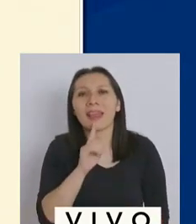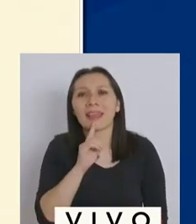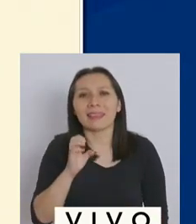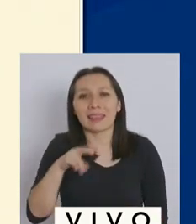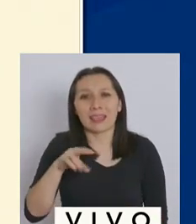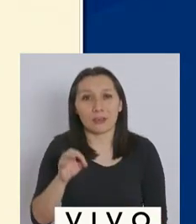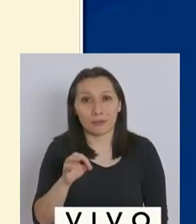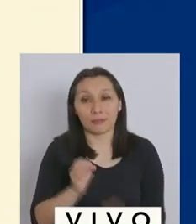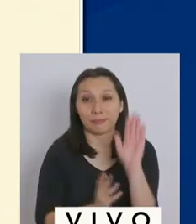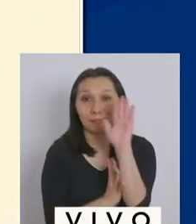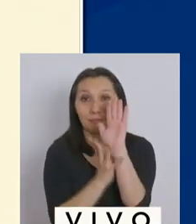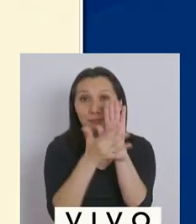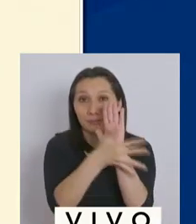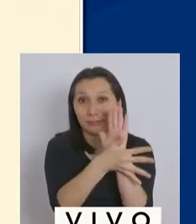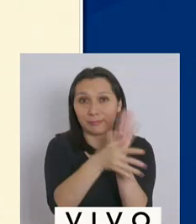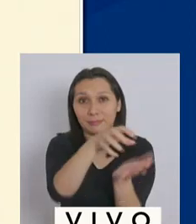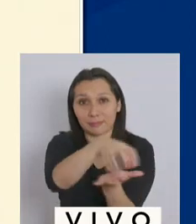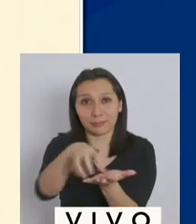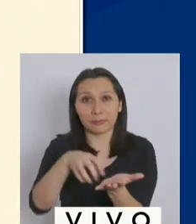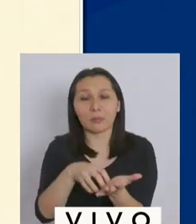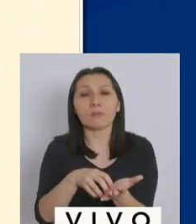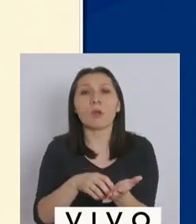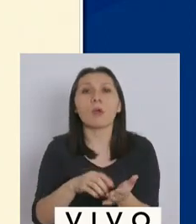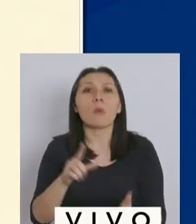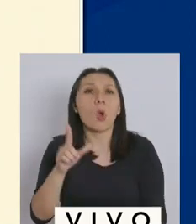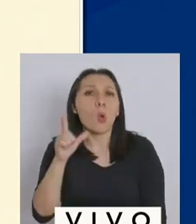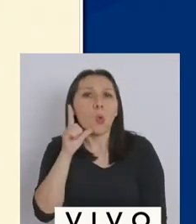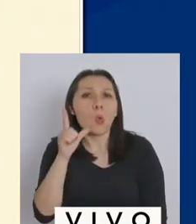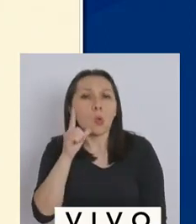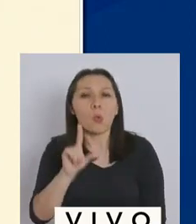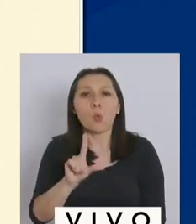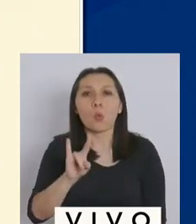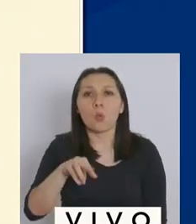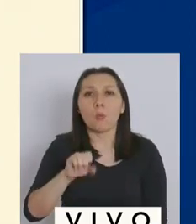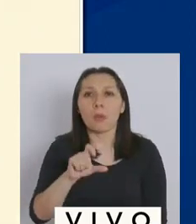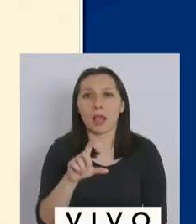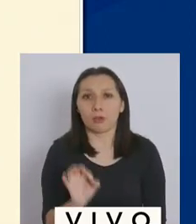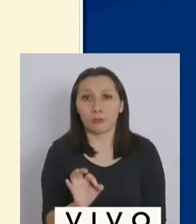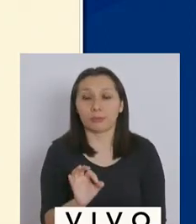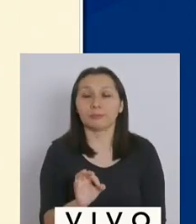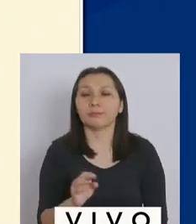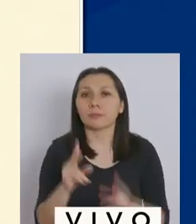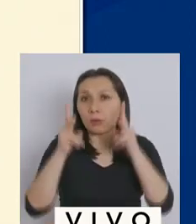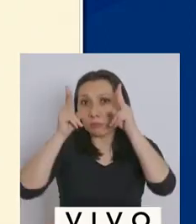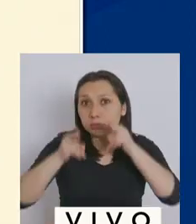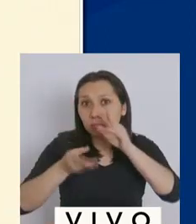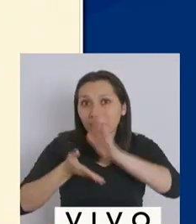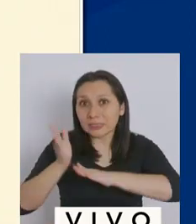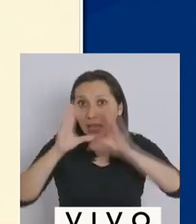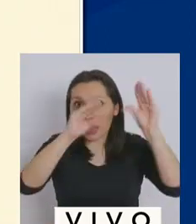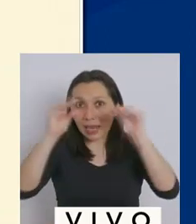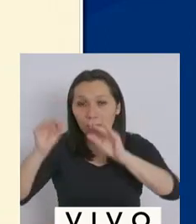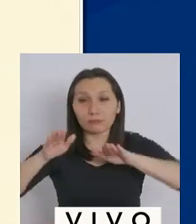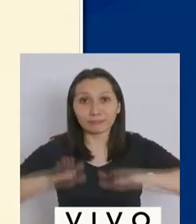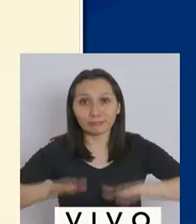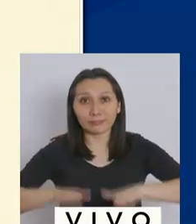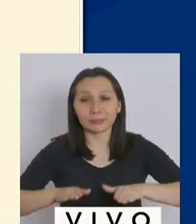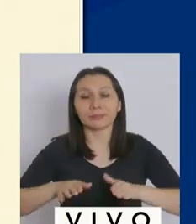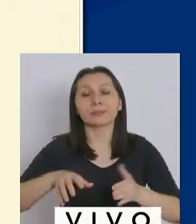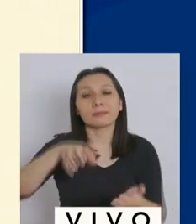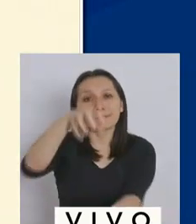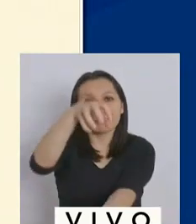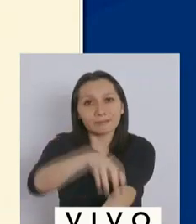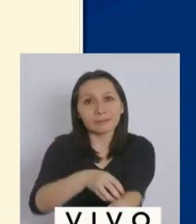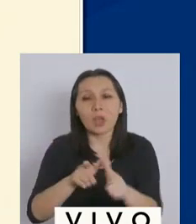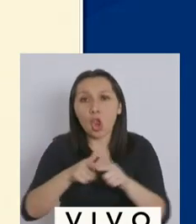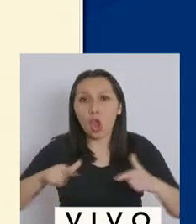de la Araucanía, la comuna de Lumaco. Y también, respecto al toque de queda, en la región de Los Lagos,